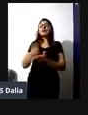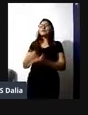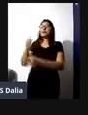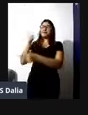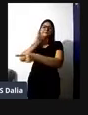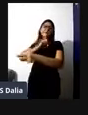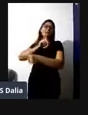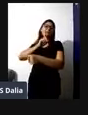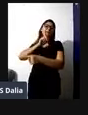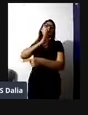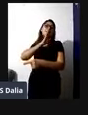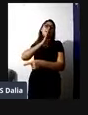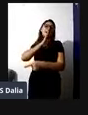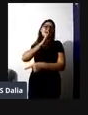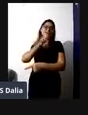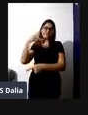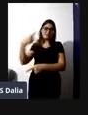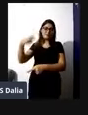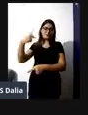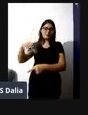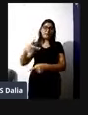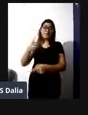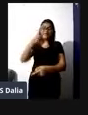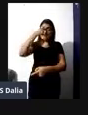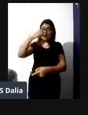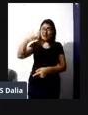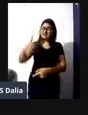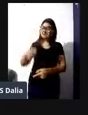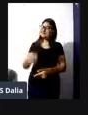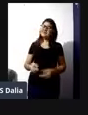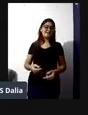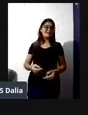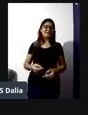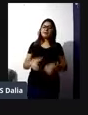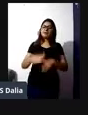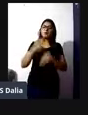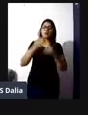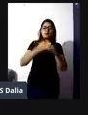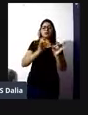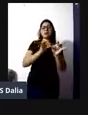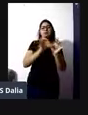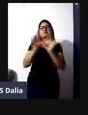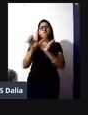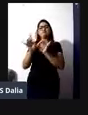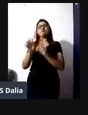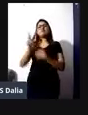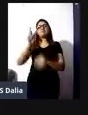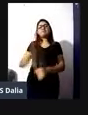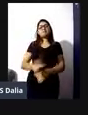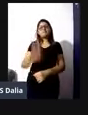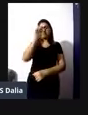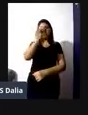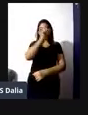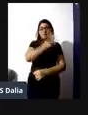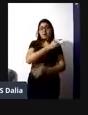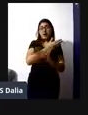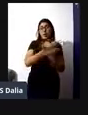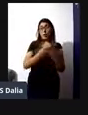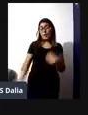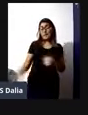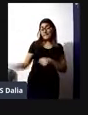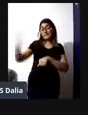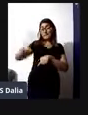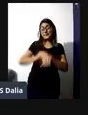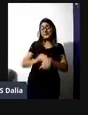ser nada fácil. Ya la situación de por sí es compleja, y súmenle el